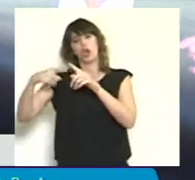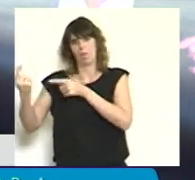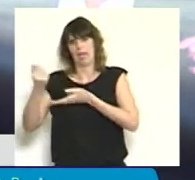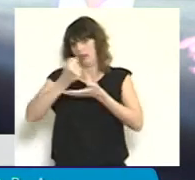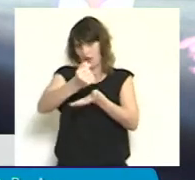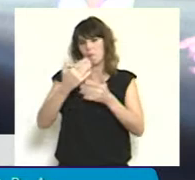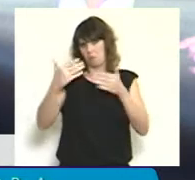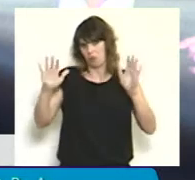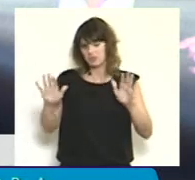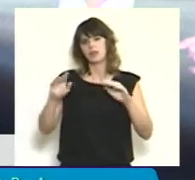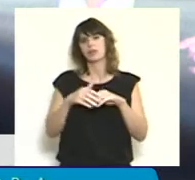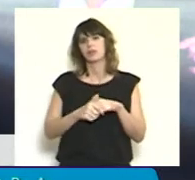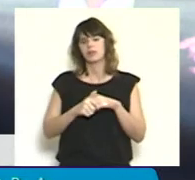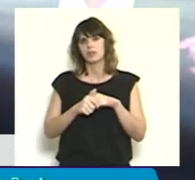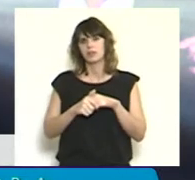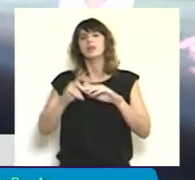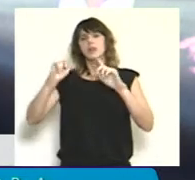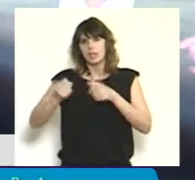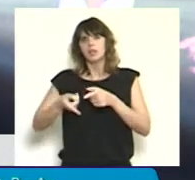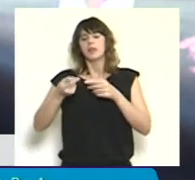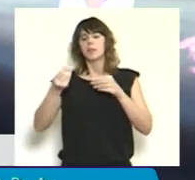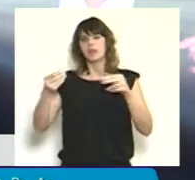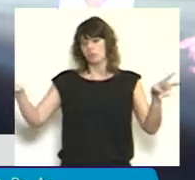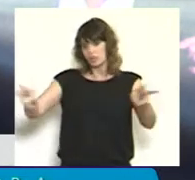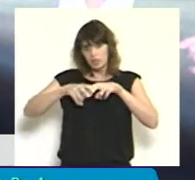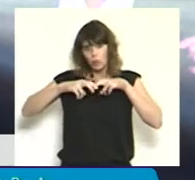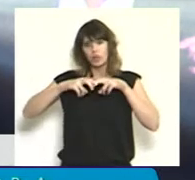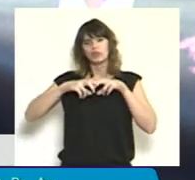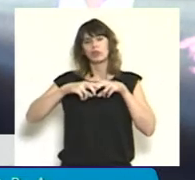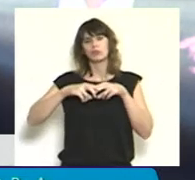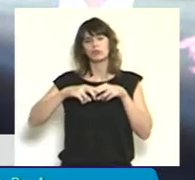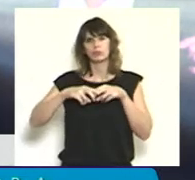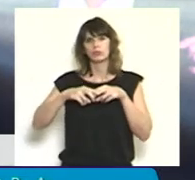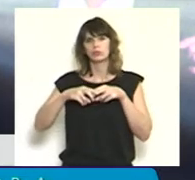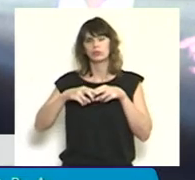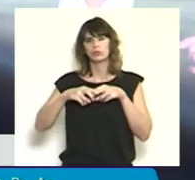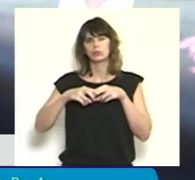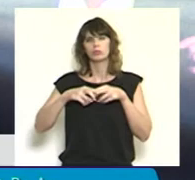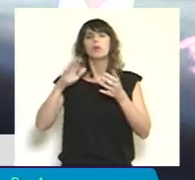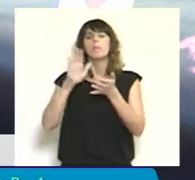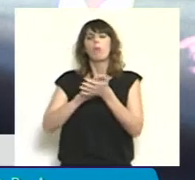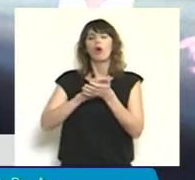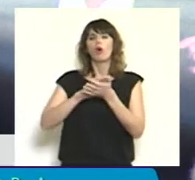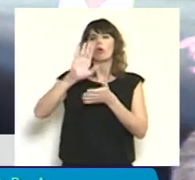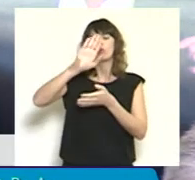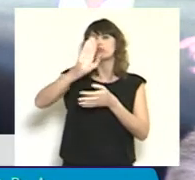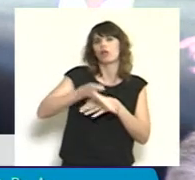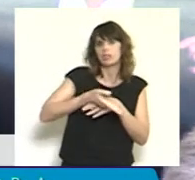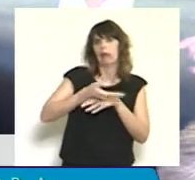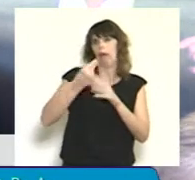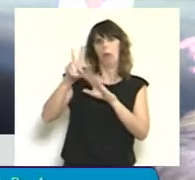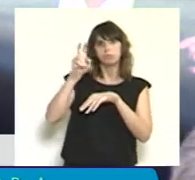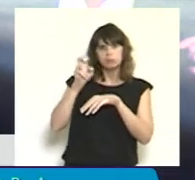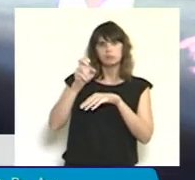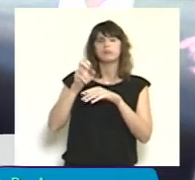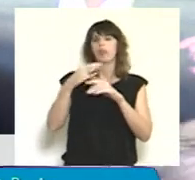un recurso adicional lo recaudado en función de las tasas que pueda fijar y se